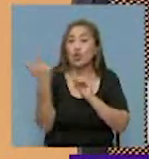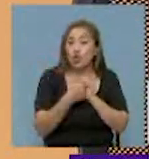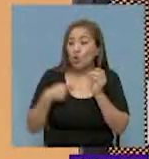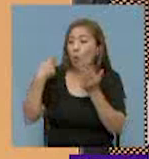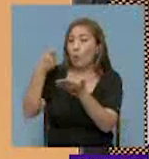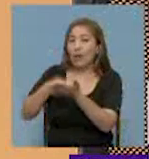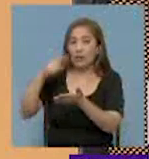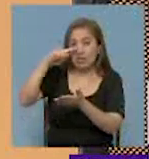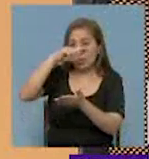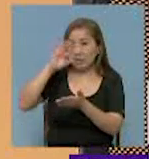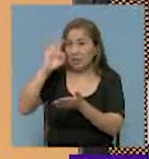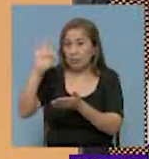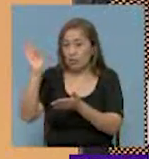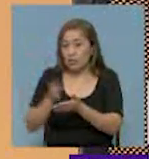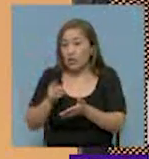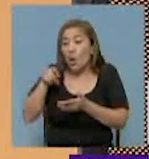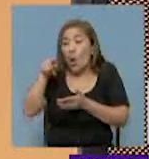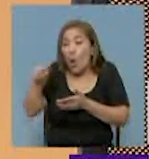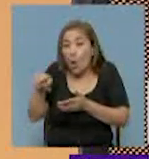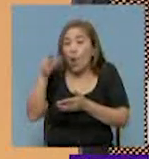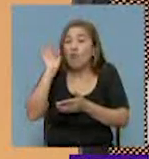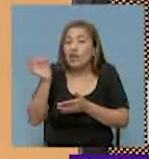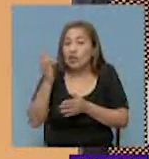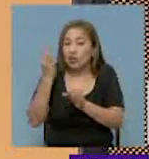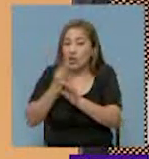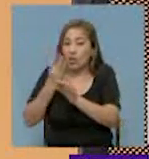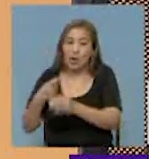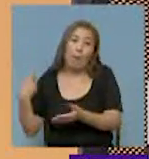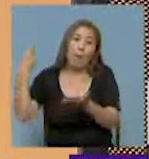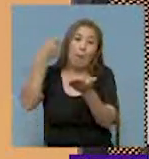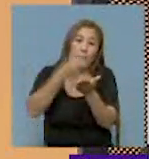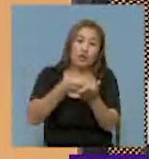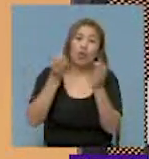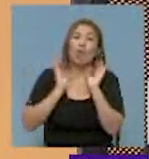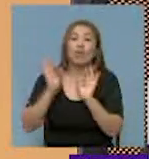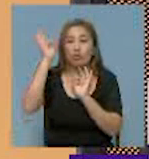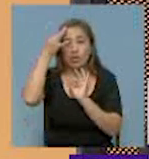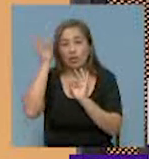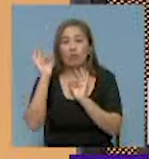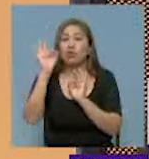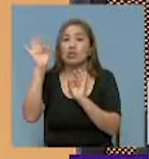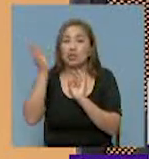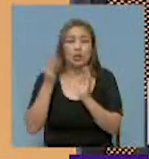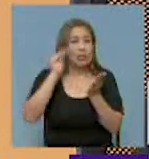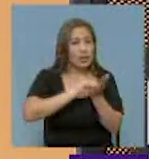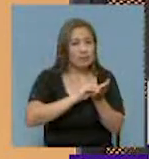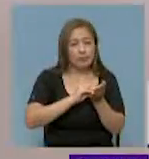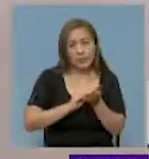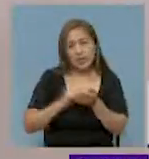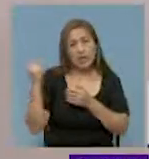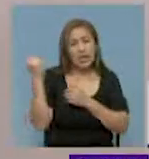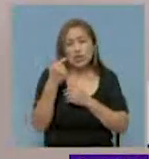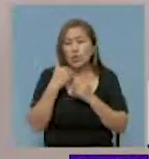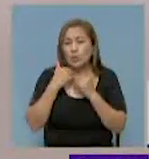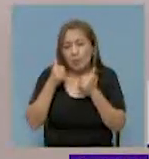pagar de 70 por ciento y desde el cáncer al cien por ciento del salario de cada docente y más hasta que esto sea privado